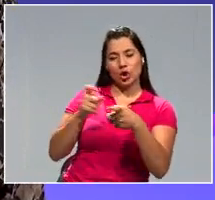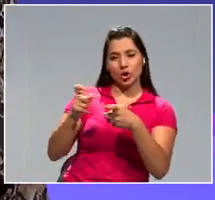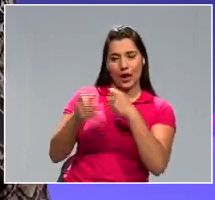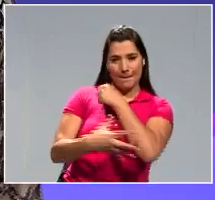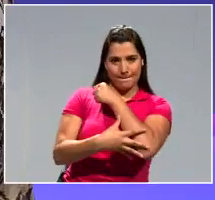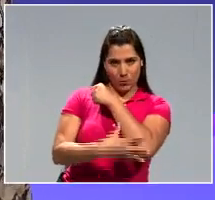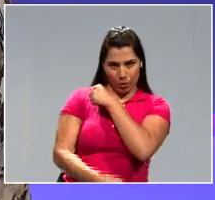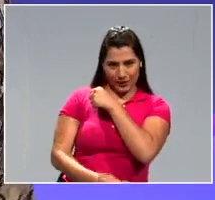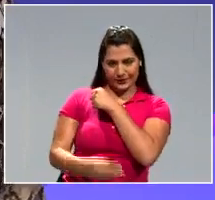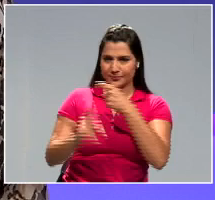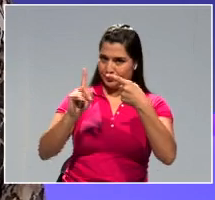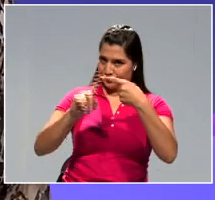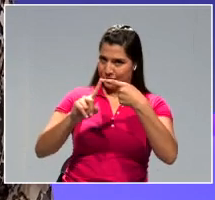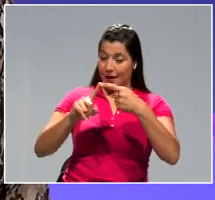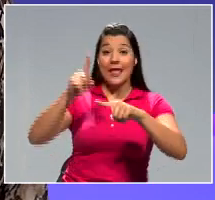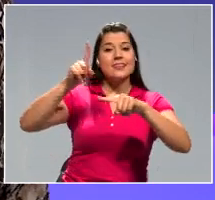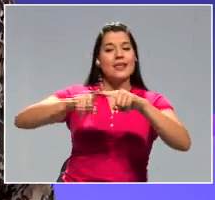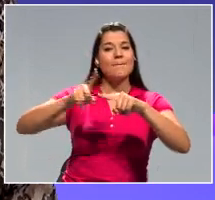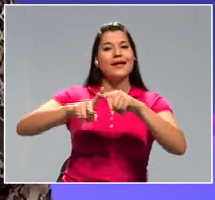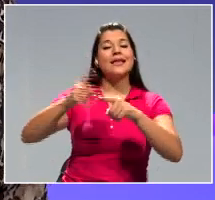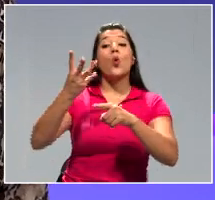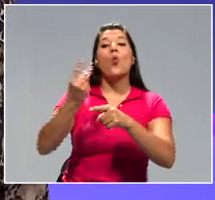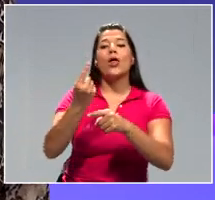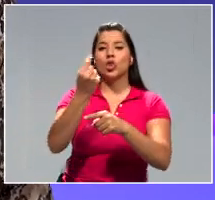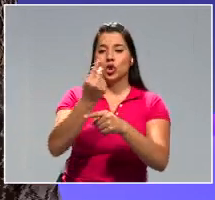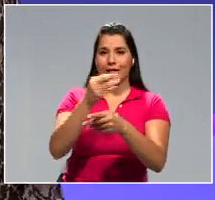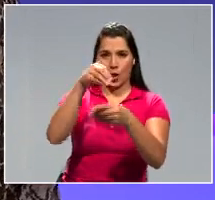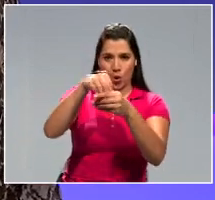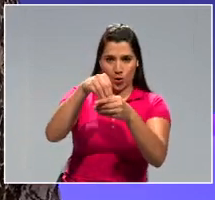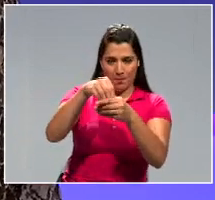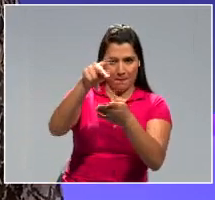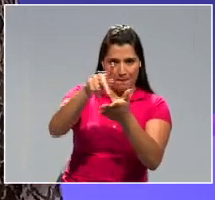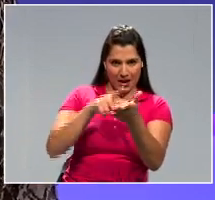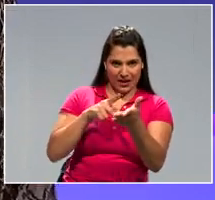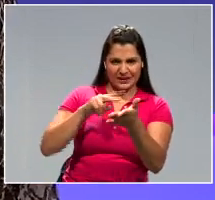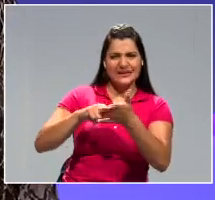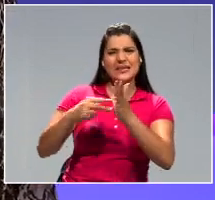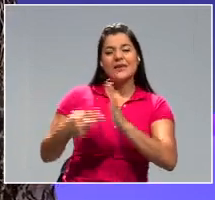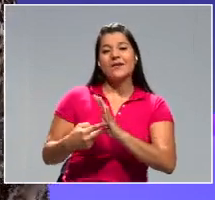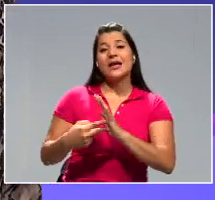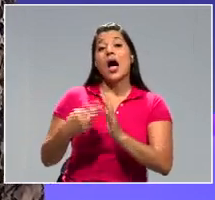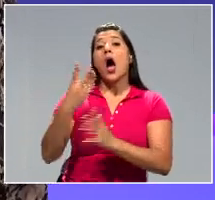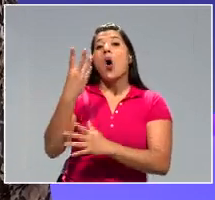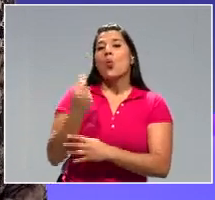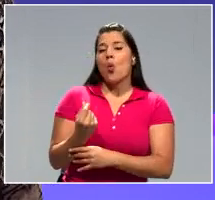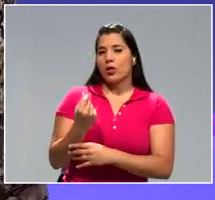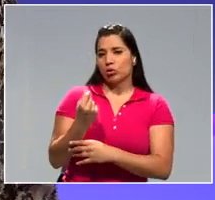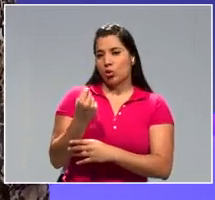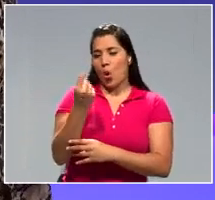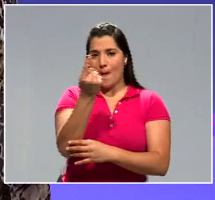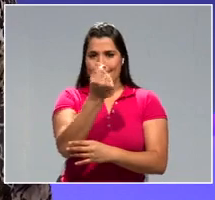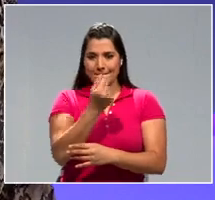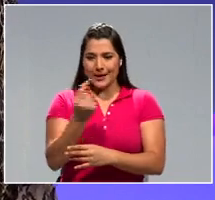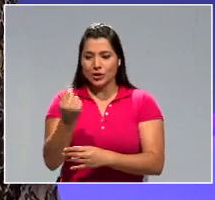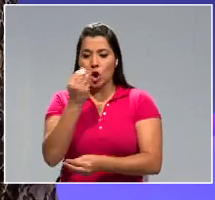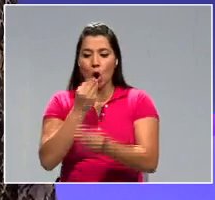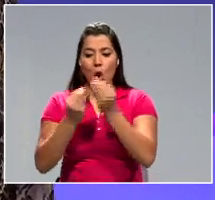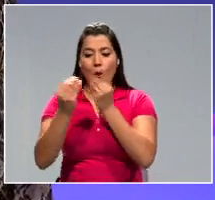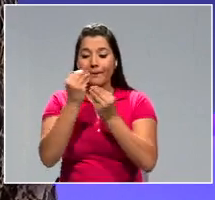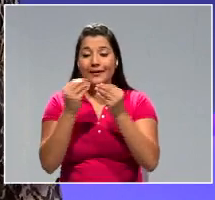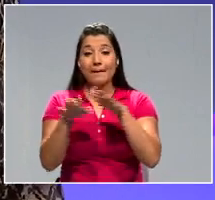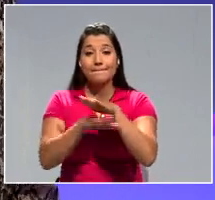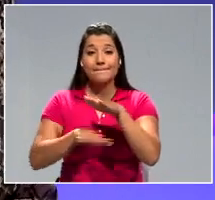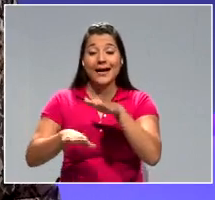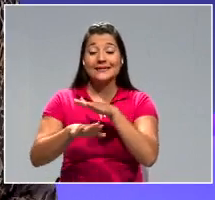ingresos. Ahí lo que se determina es cuánto vale una canasta básica alimentaria representativa de una